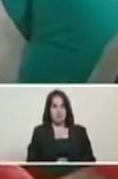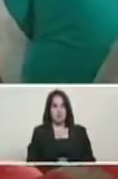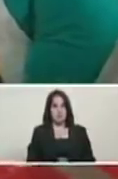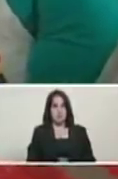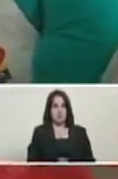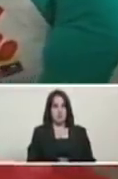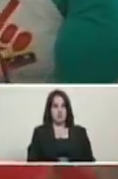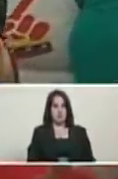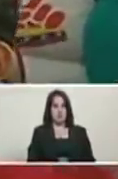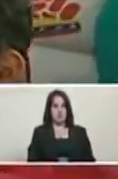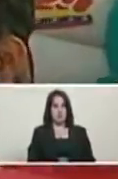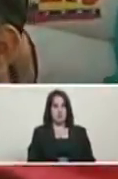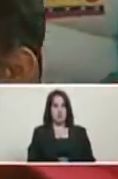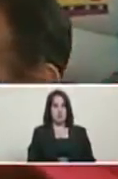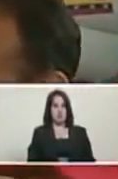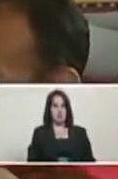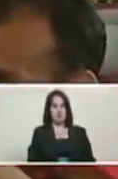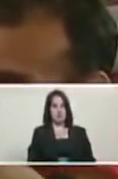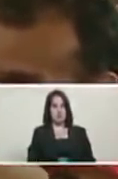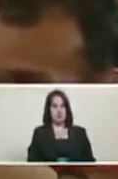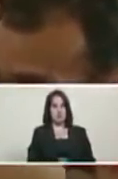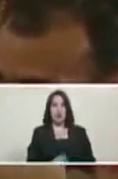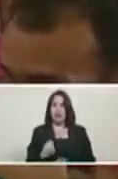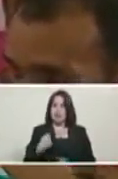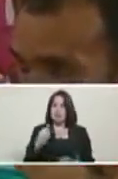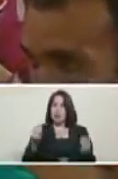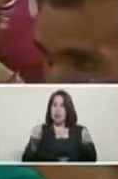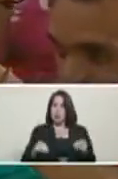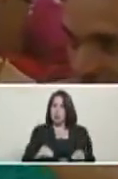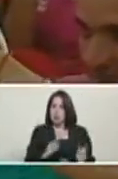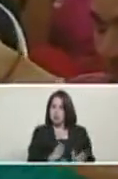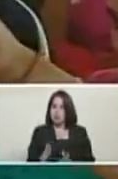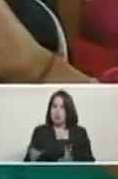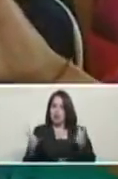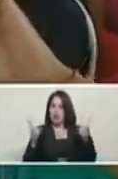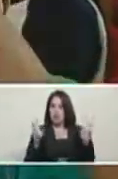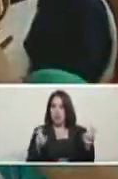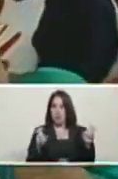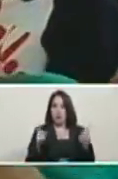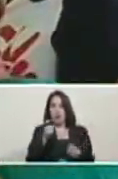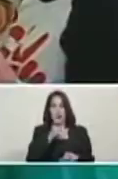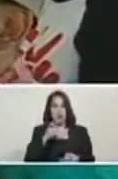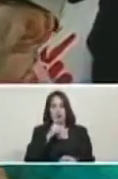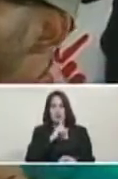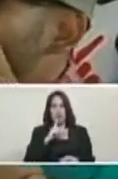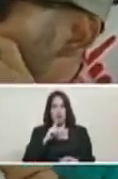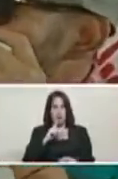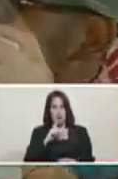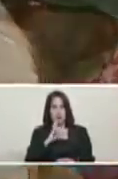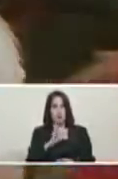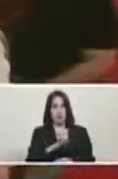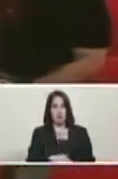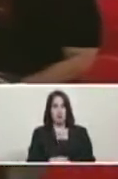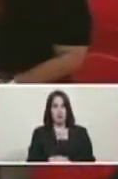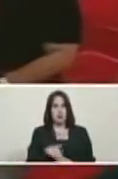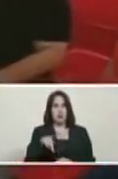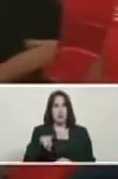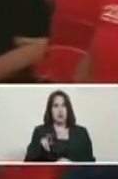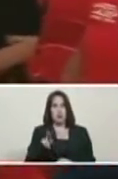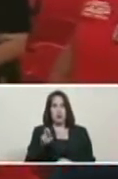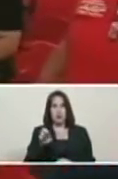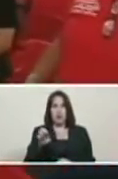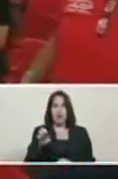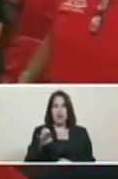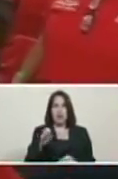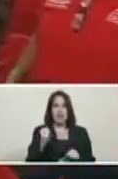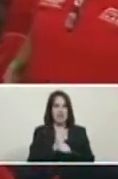¿Ah? Yo estoy de acuerdo con este plan. Que debe... Pure chamba. Pure chamba. No,